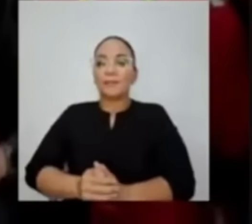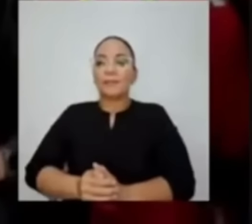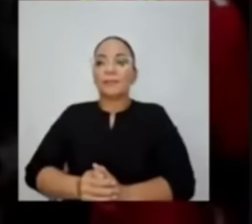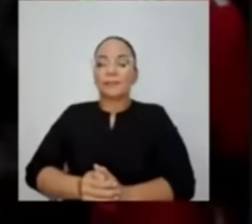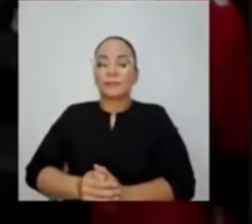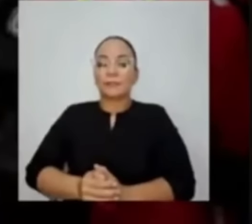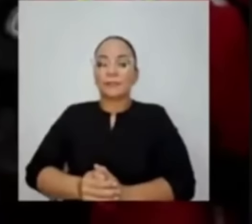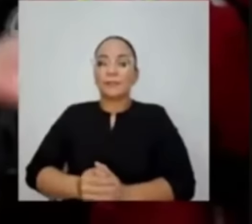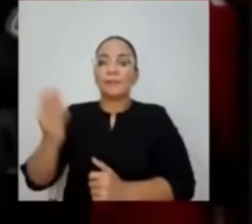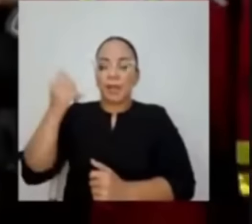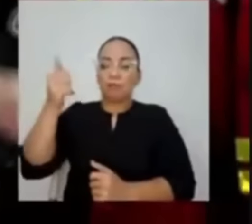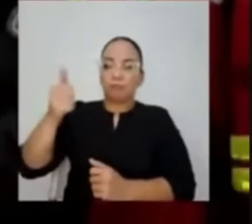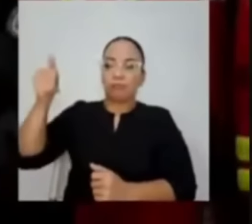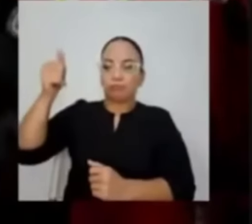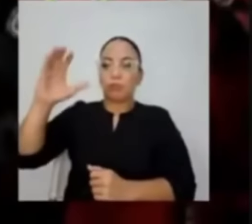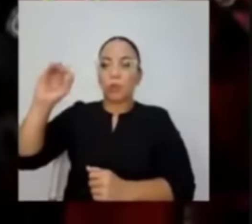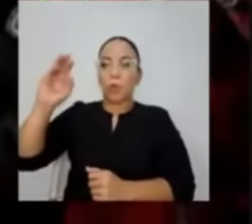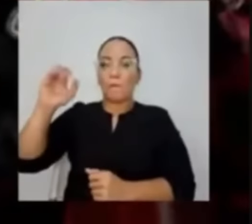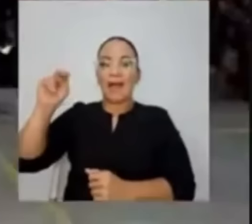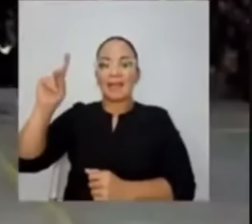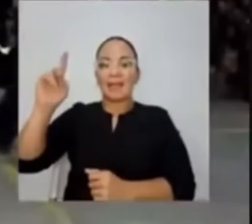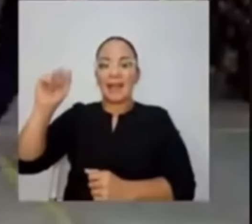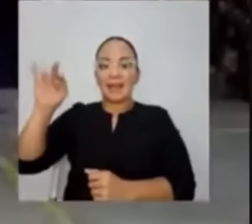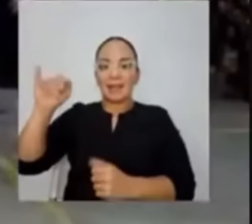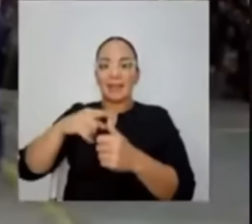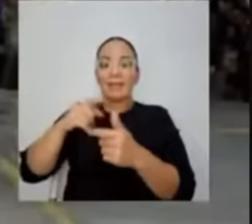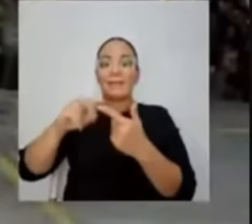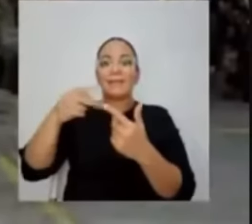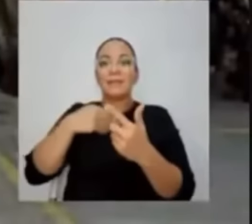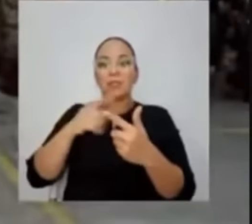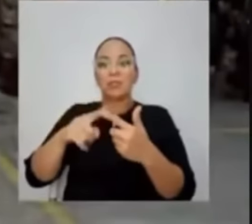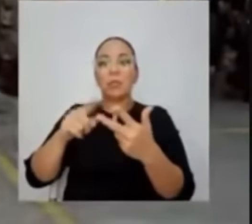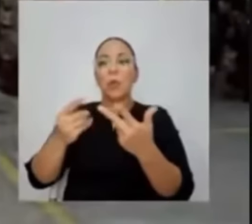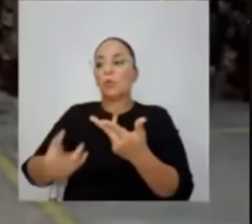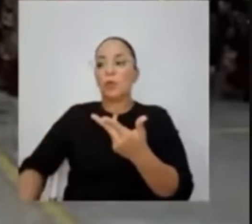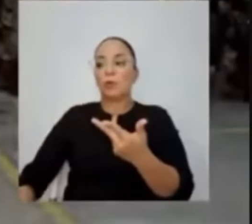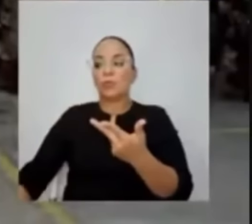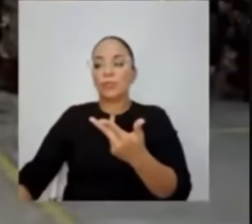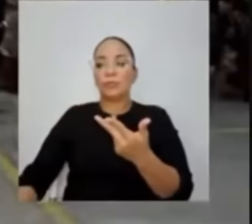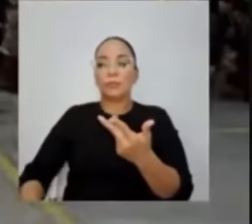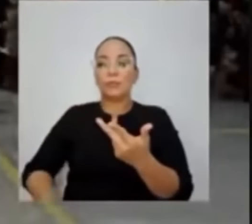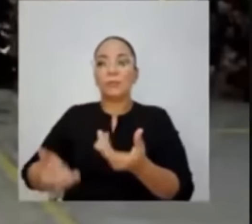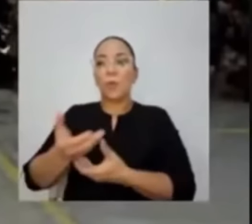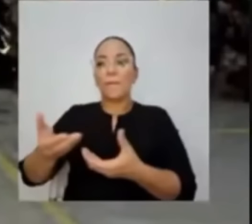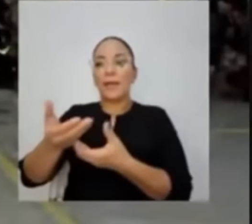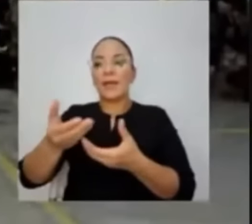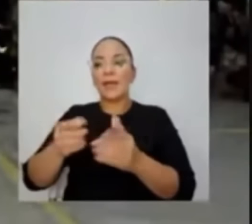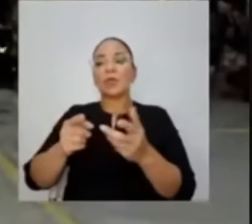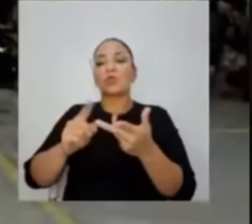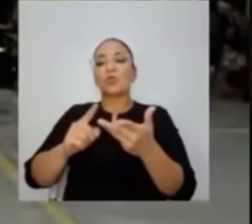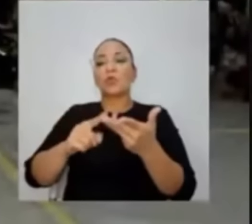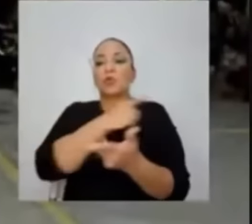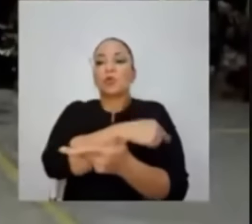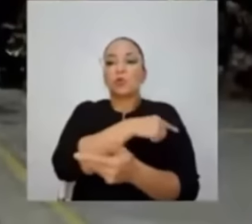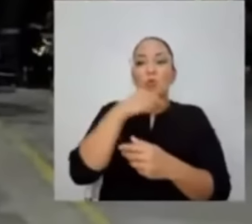venga comandante, venga viceministro. Bomberos, Cruz Roja. Deme un chancecito, los estoy llamando. Que vengan